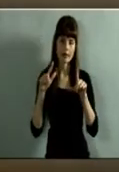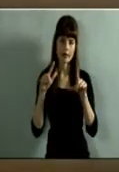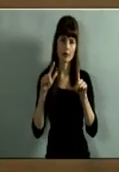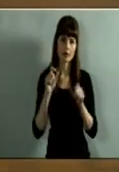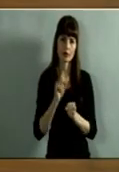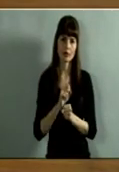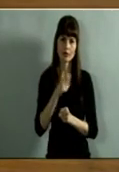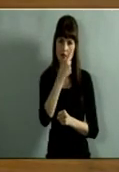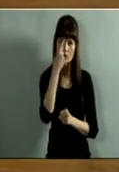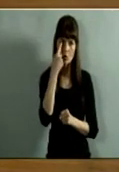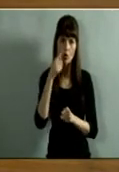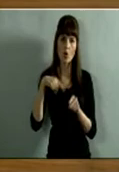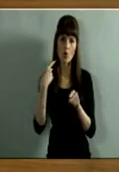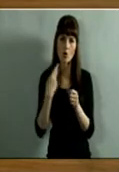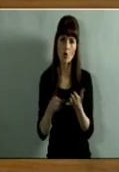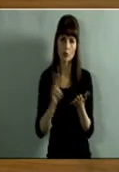ese ojo volver a ver.